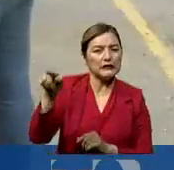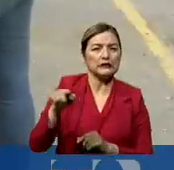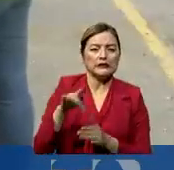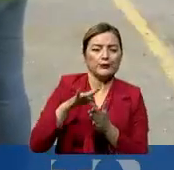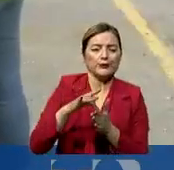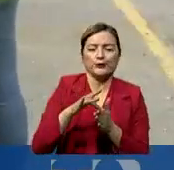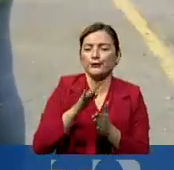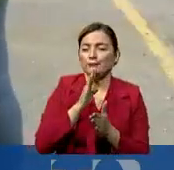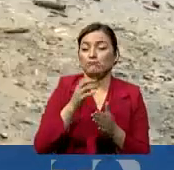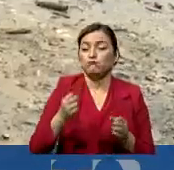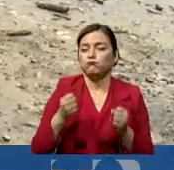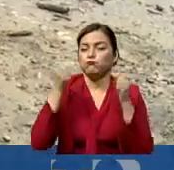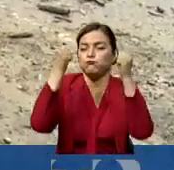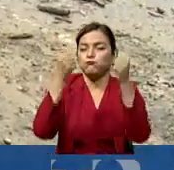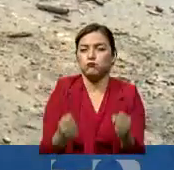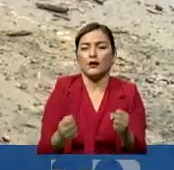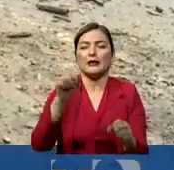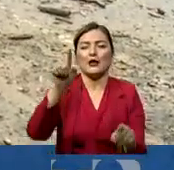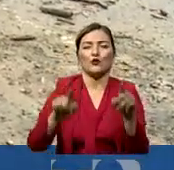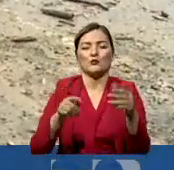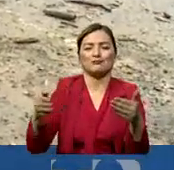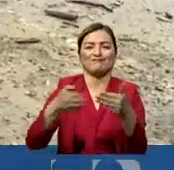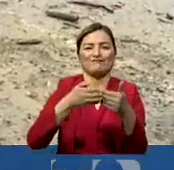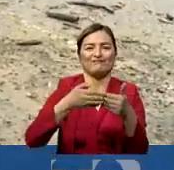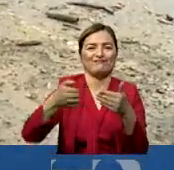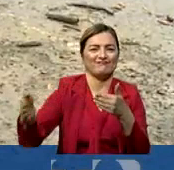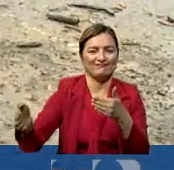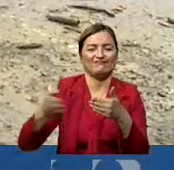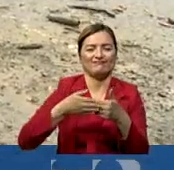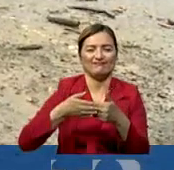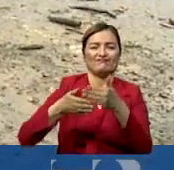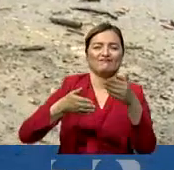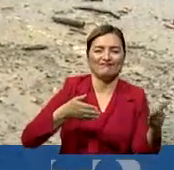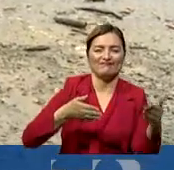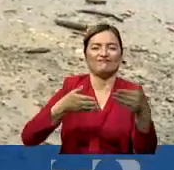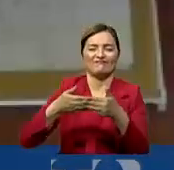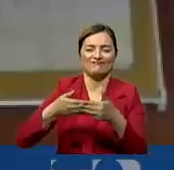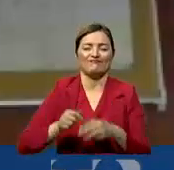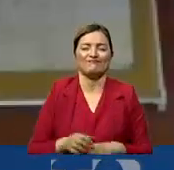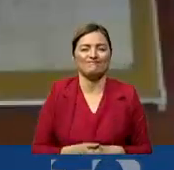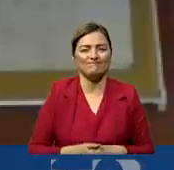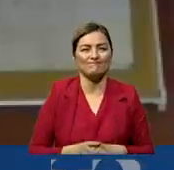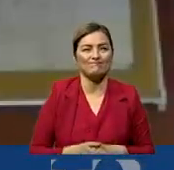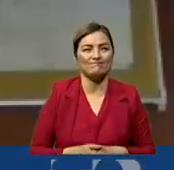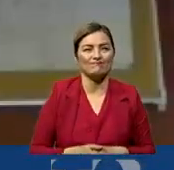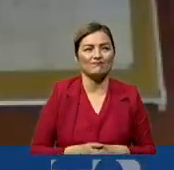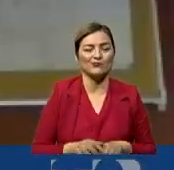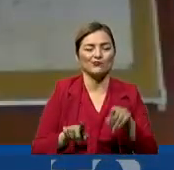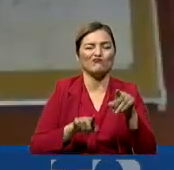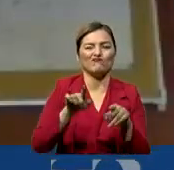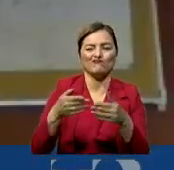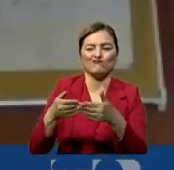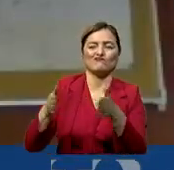y que por tal razón habrán cierres paulatinos en estas vías que actualmente están habilitadas. Todos tenemos vías alternas,